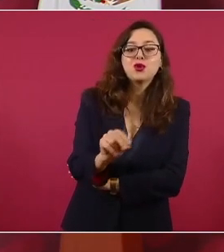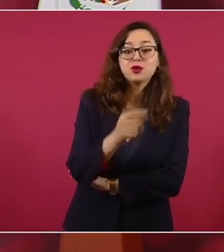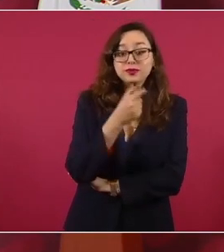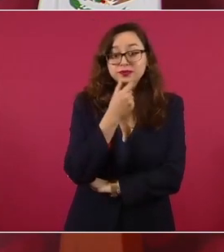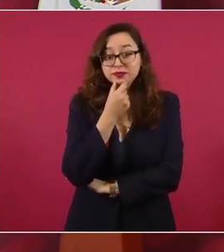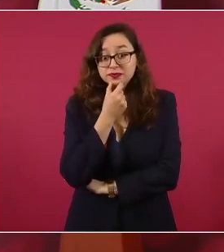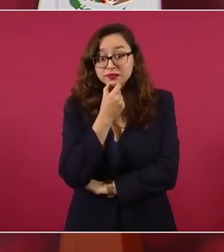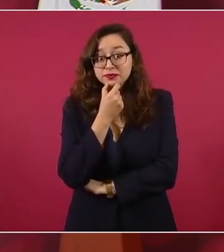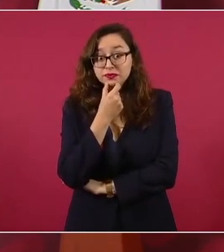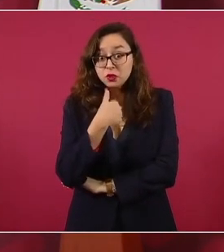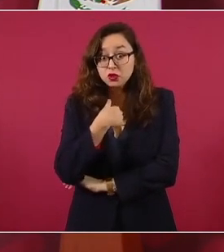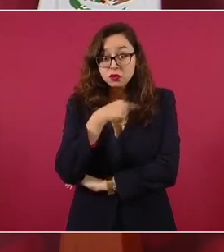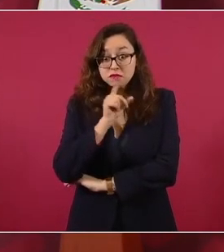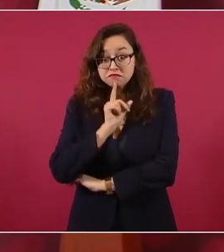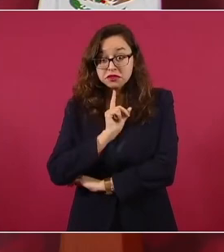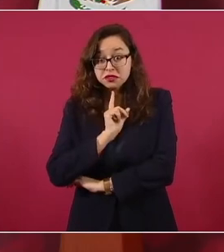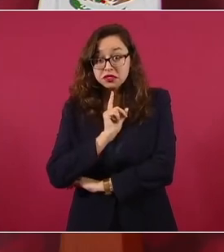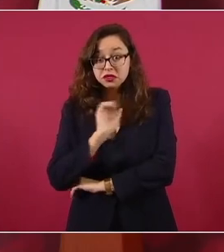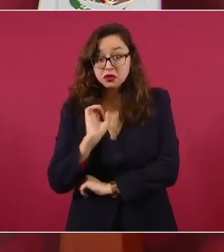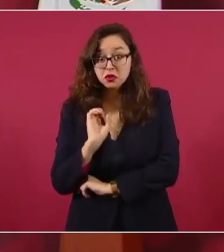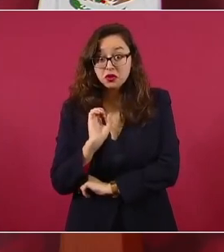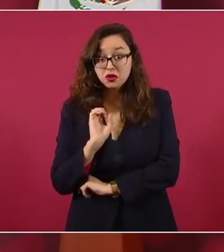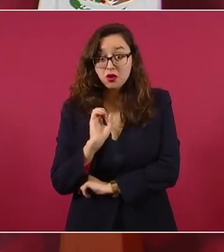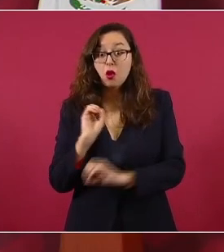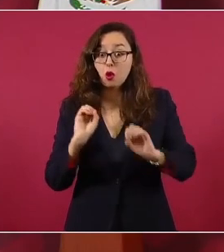Me estoy diciendo mentiras.